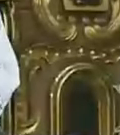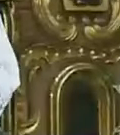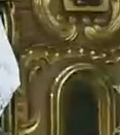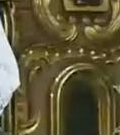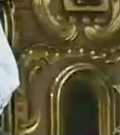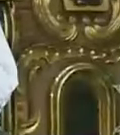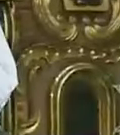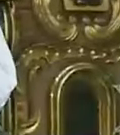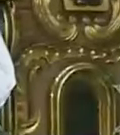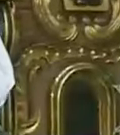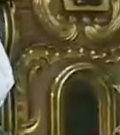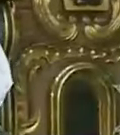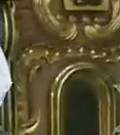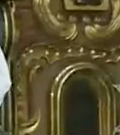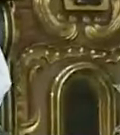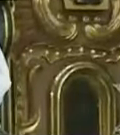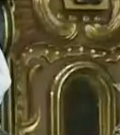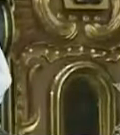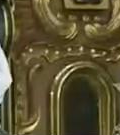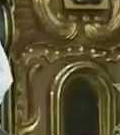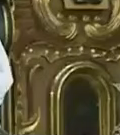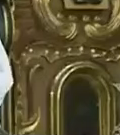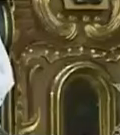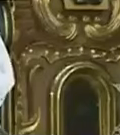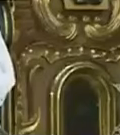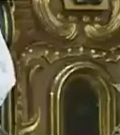es el misterio de la fe,